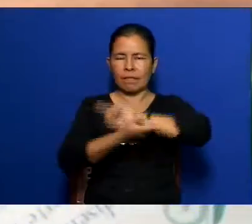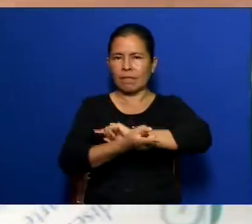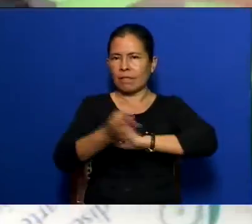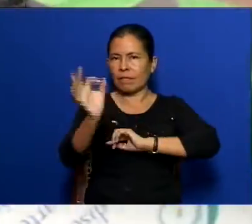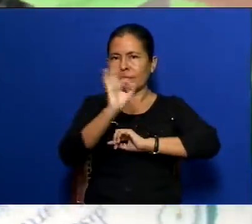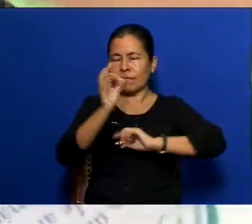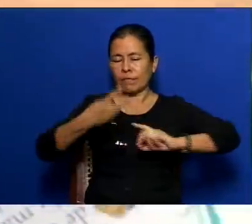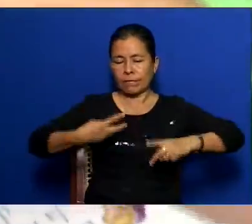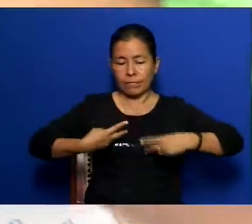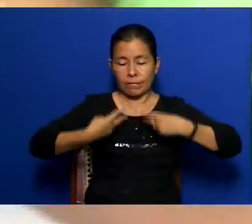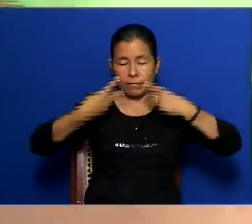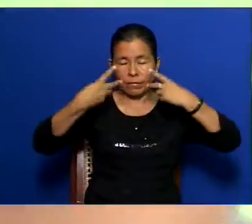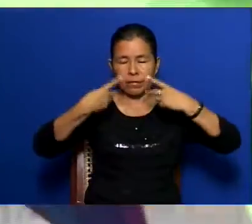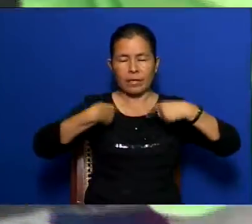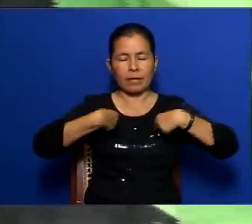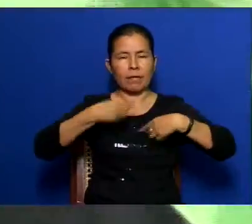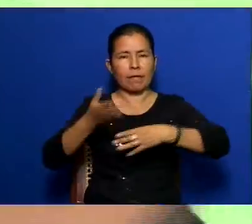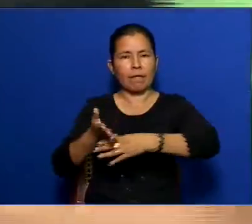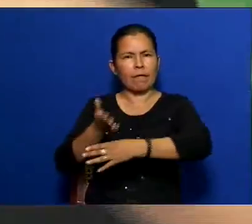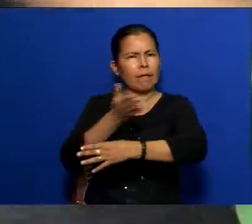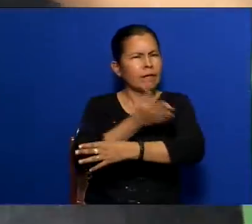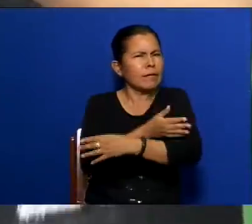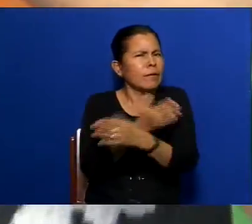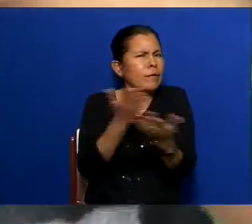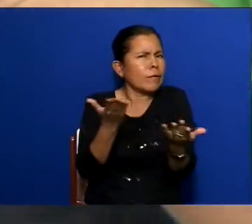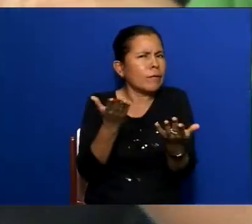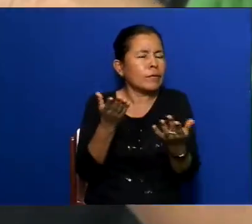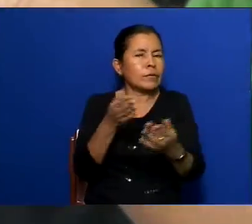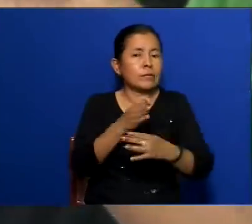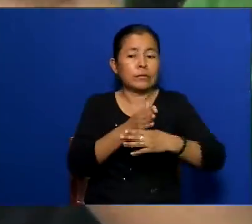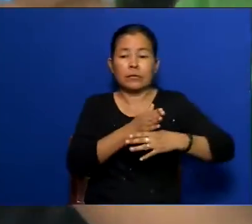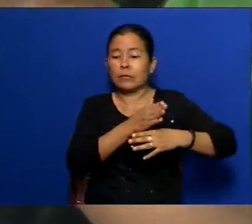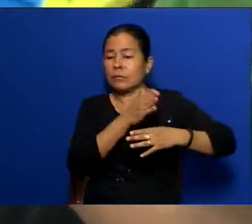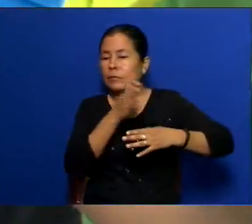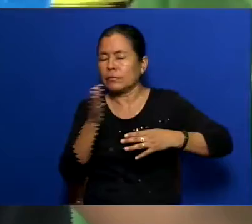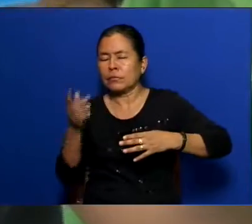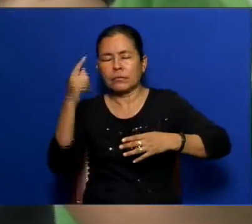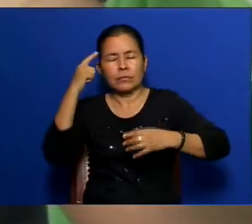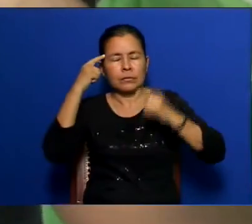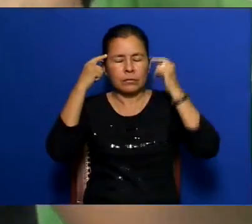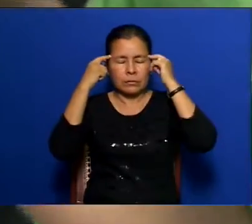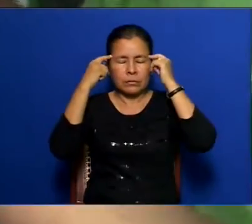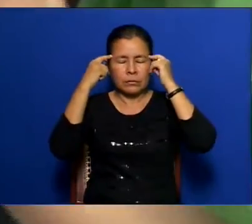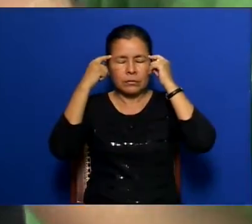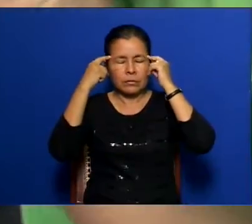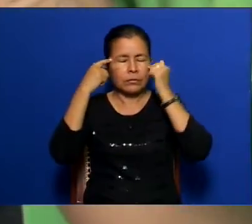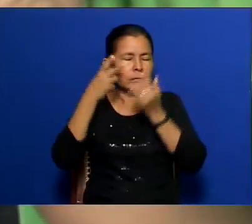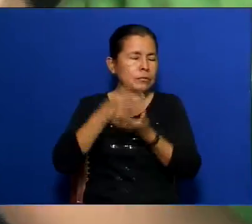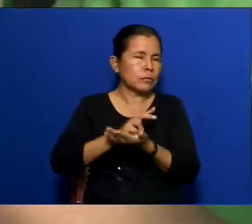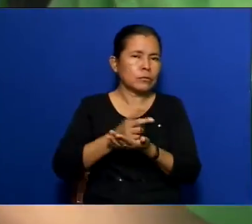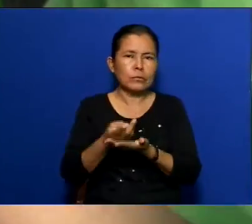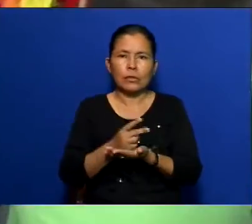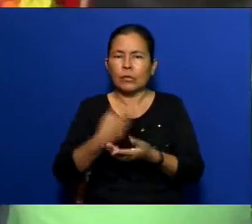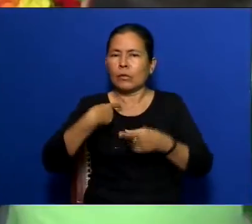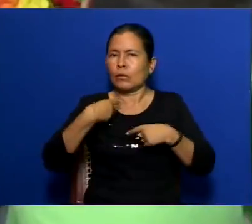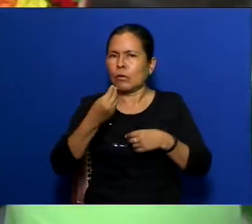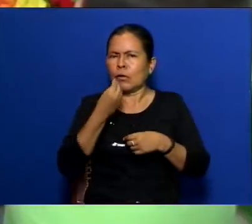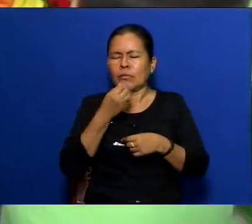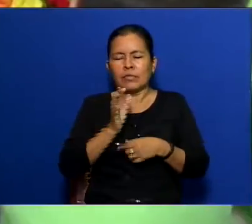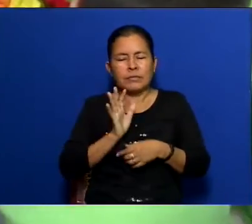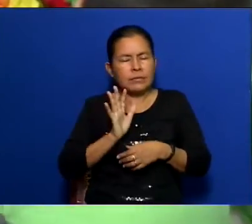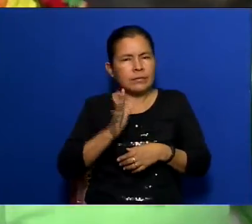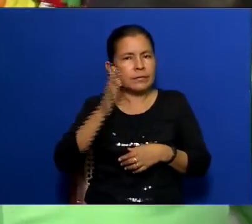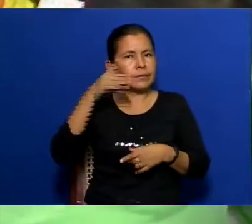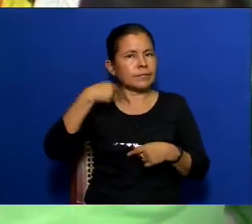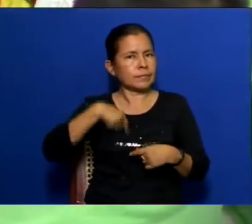vida, es decir, es un antes y un después, con trastornos del sueño, con trastornos del apetito, con tristeza,